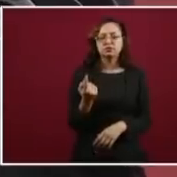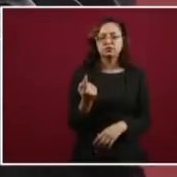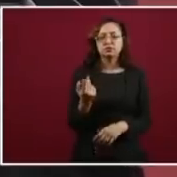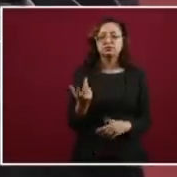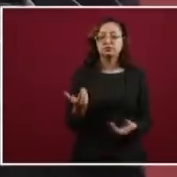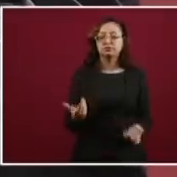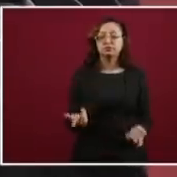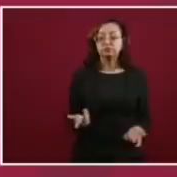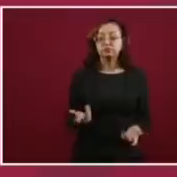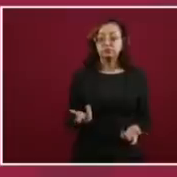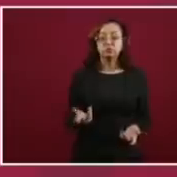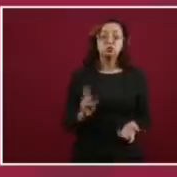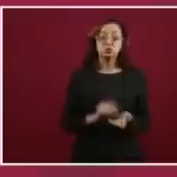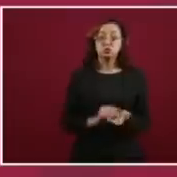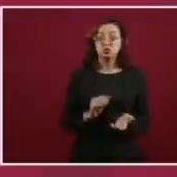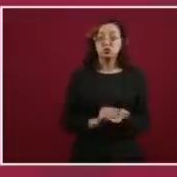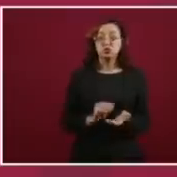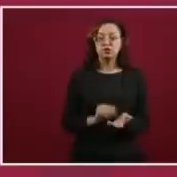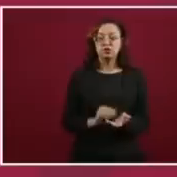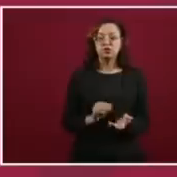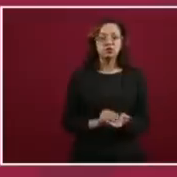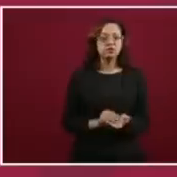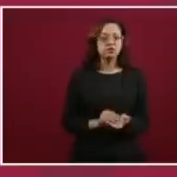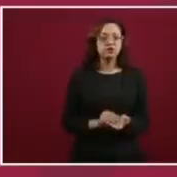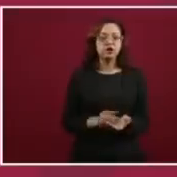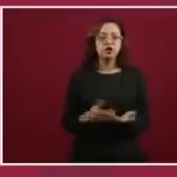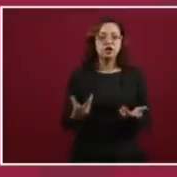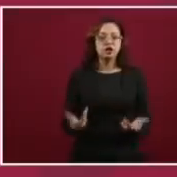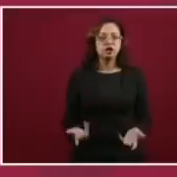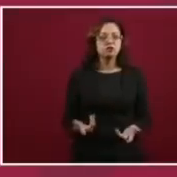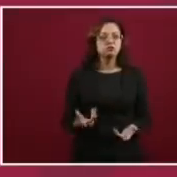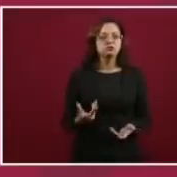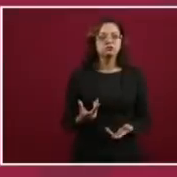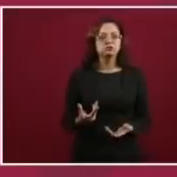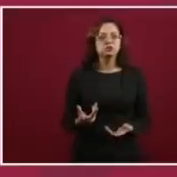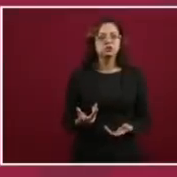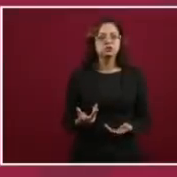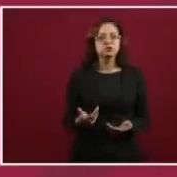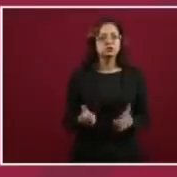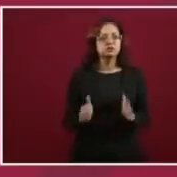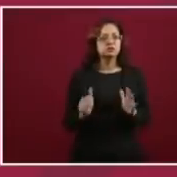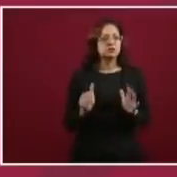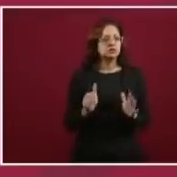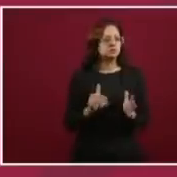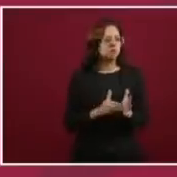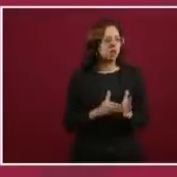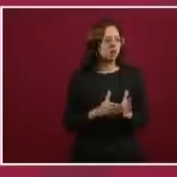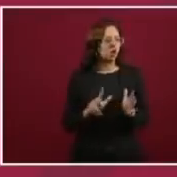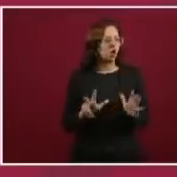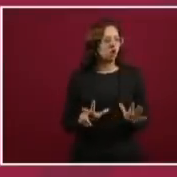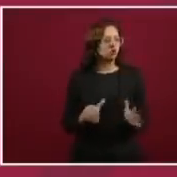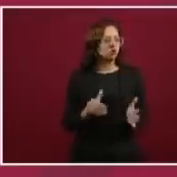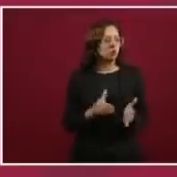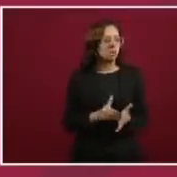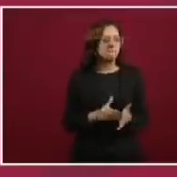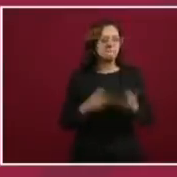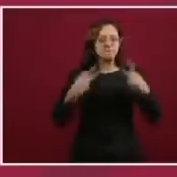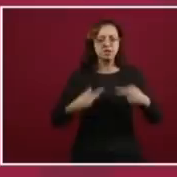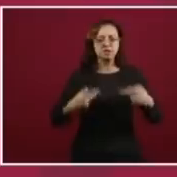siguen habiendo como 6000 ocho mil trabajadores